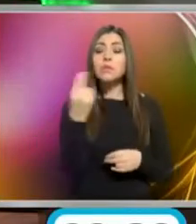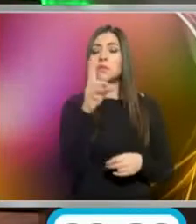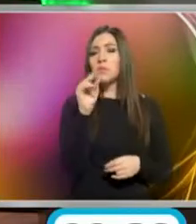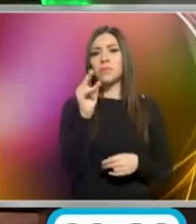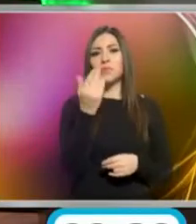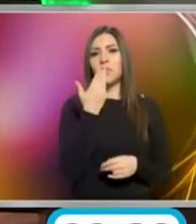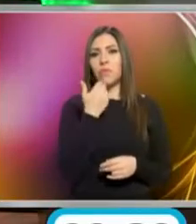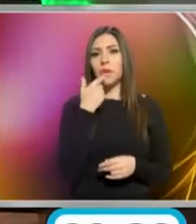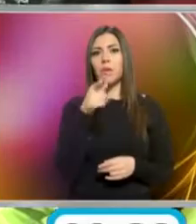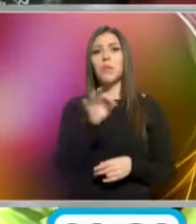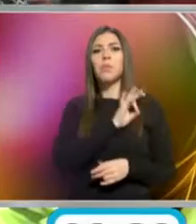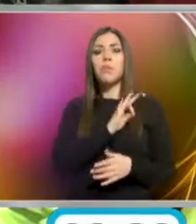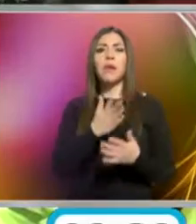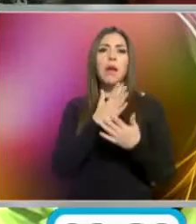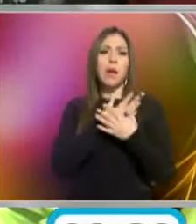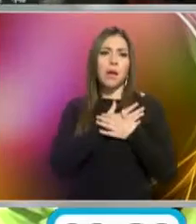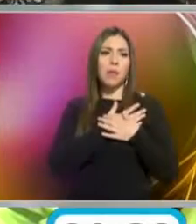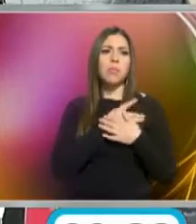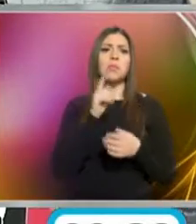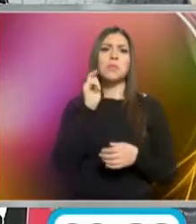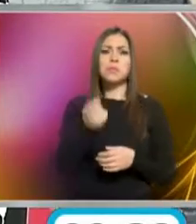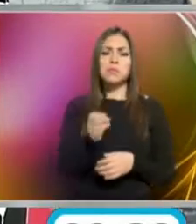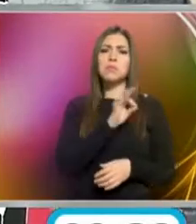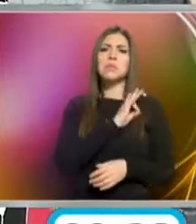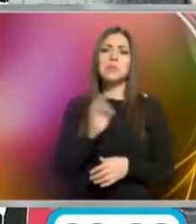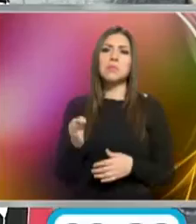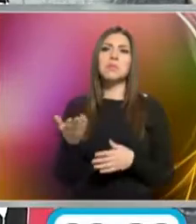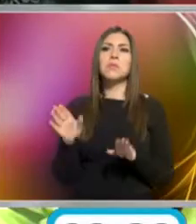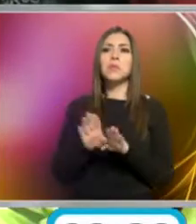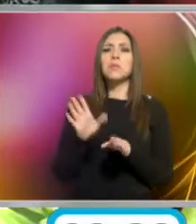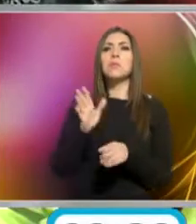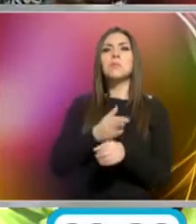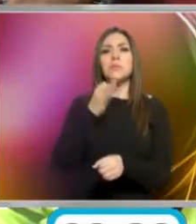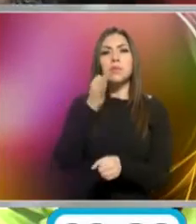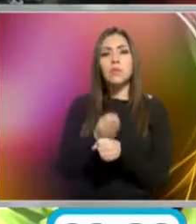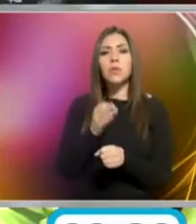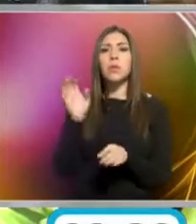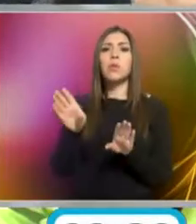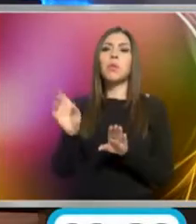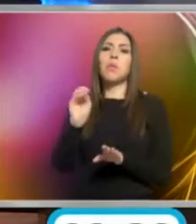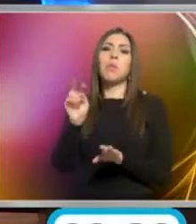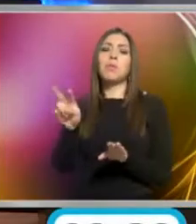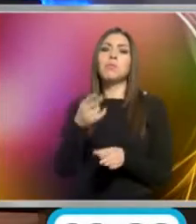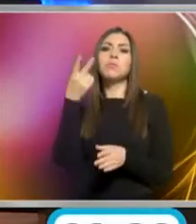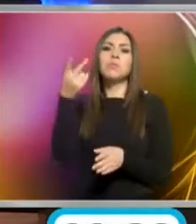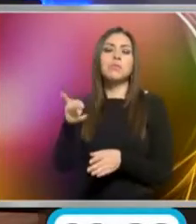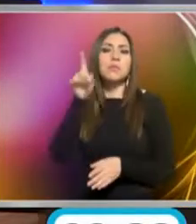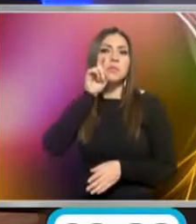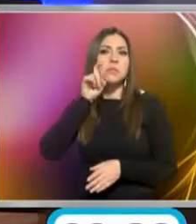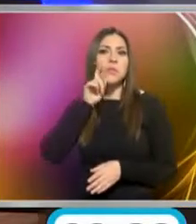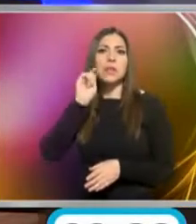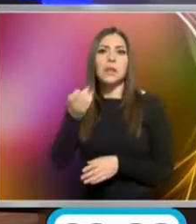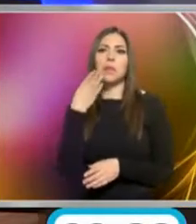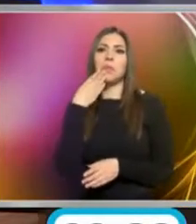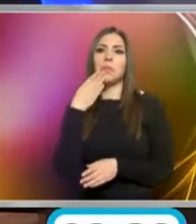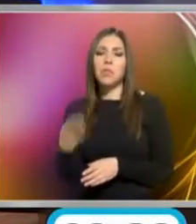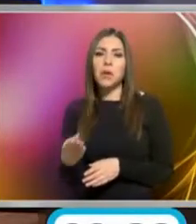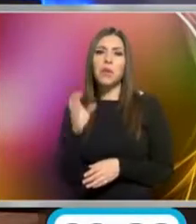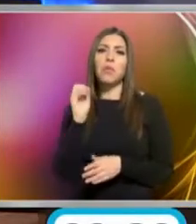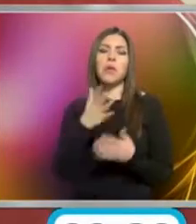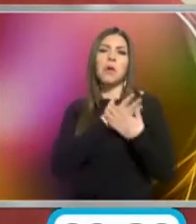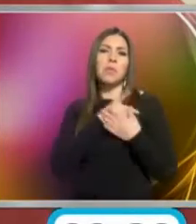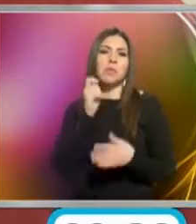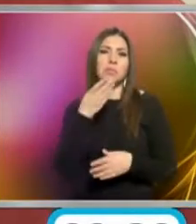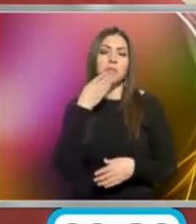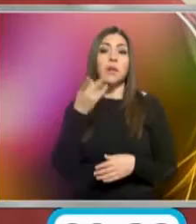amor que socialmente es conveniente, podrías tener un amor que pasionalmente en la cama sea genial y a lo mejor un amor romántico.